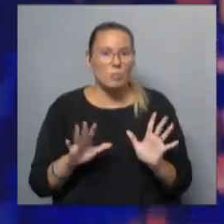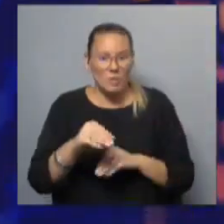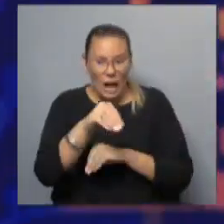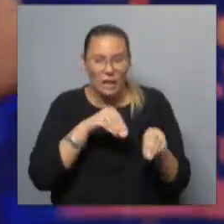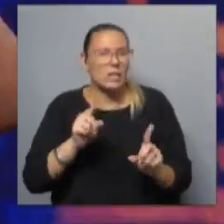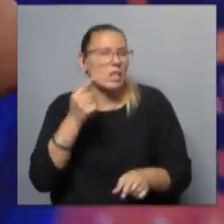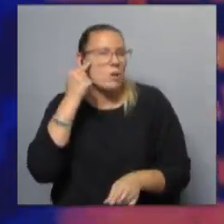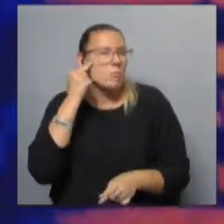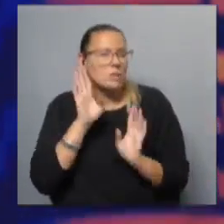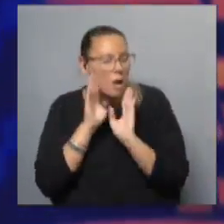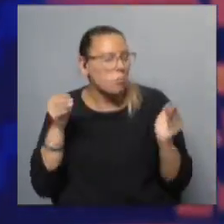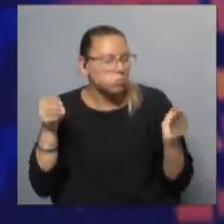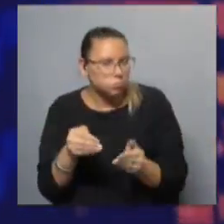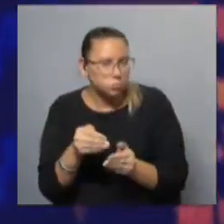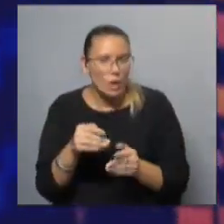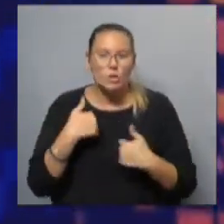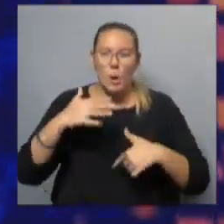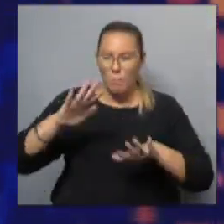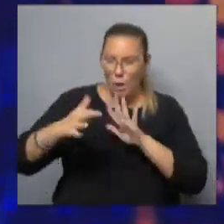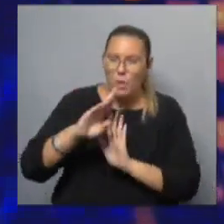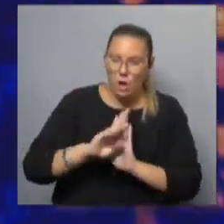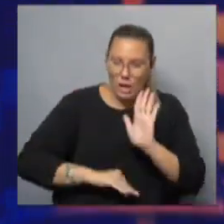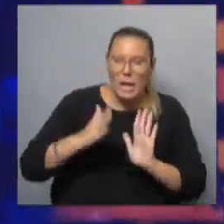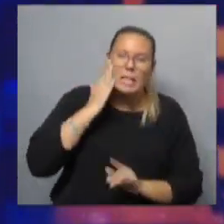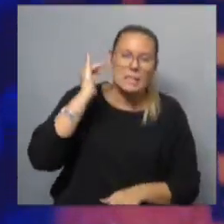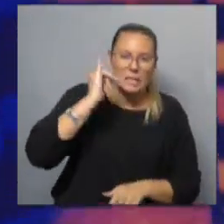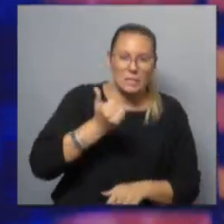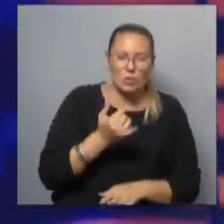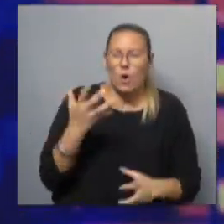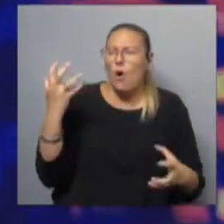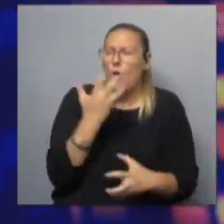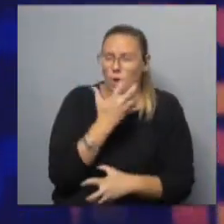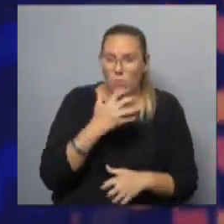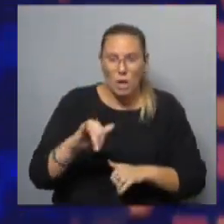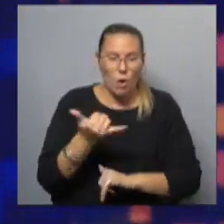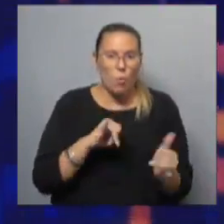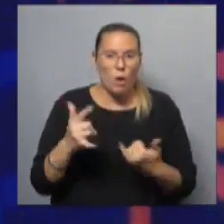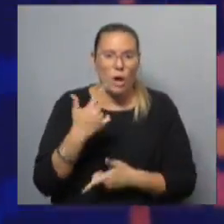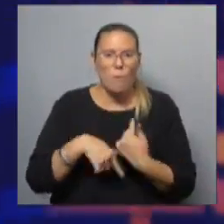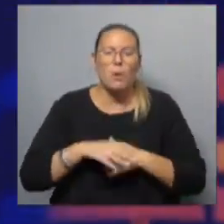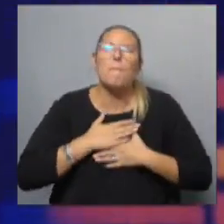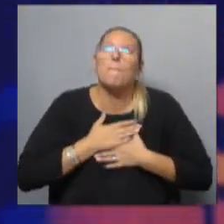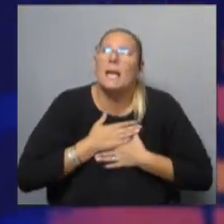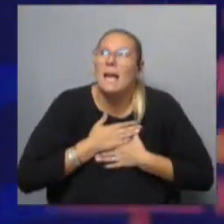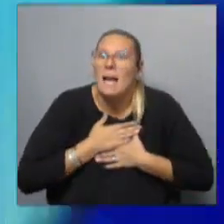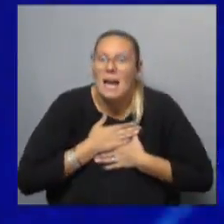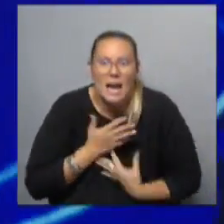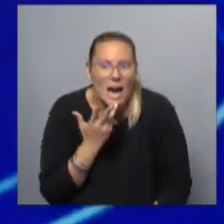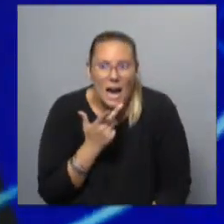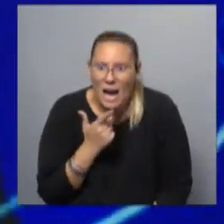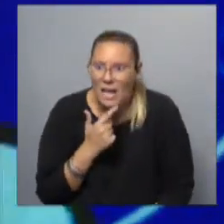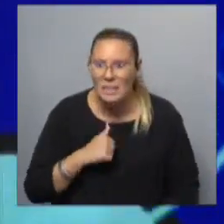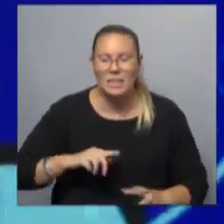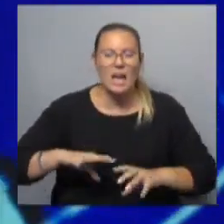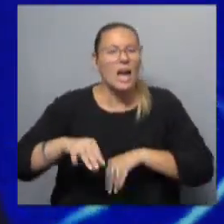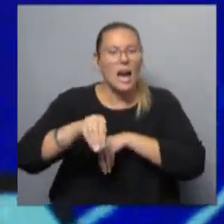Hay que pensar y focalizar. Sé más o menos las reglas, me sé manejar. Soy pésimo jugador, pero es algo que me apasiona. Todo el mundo del